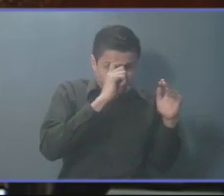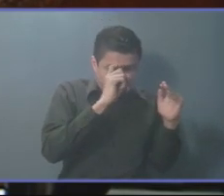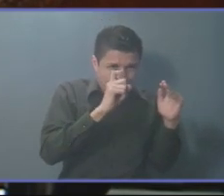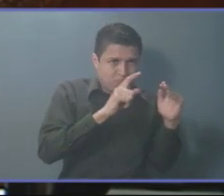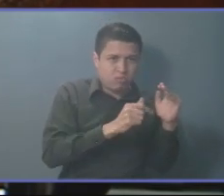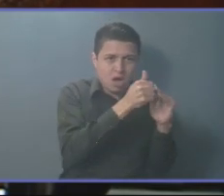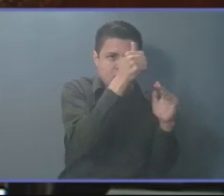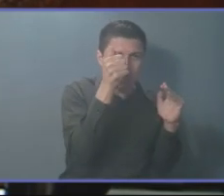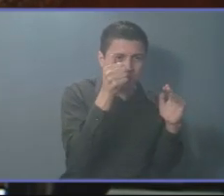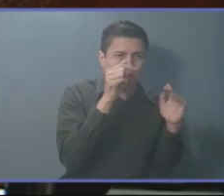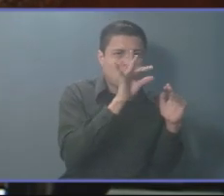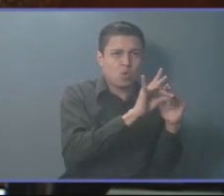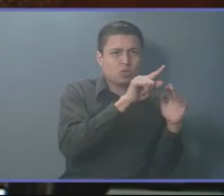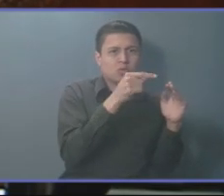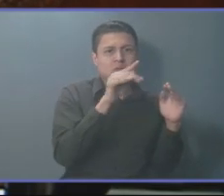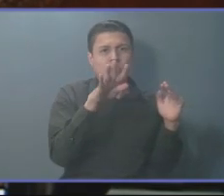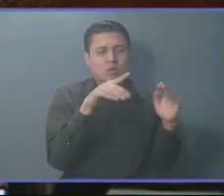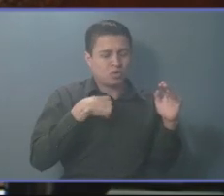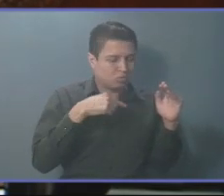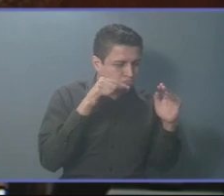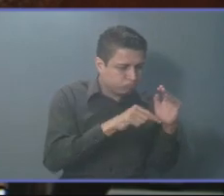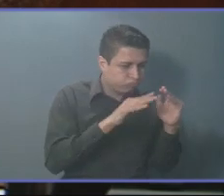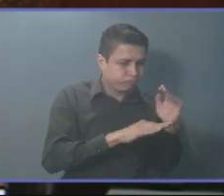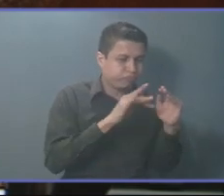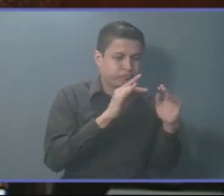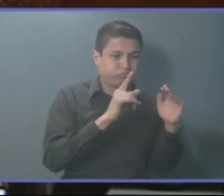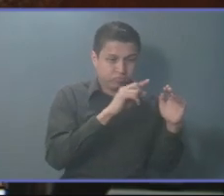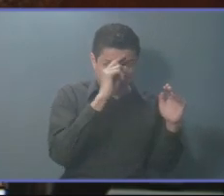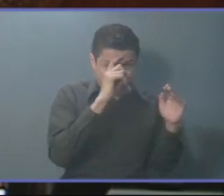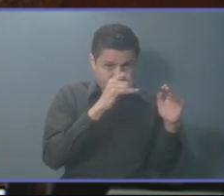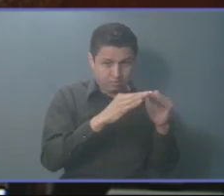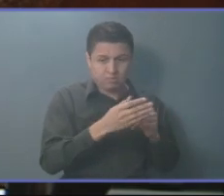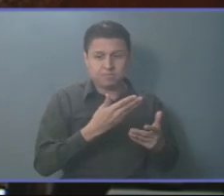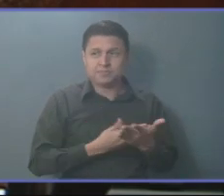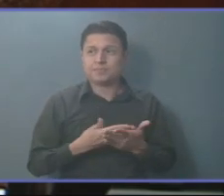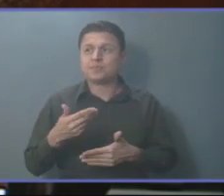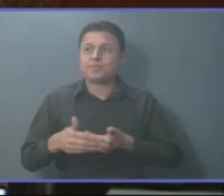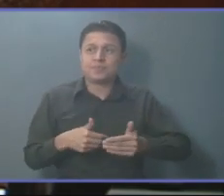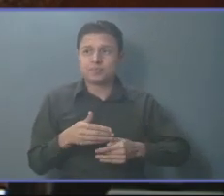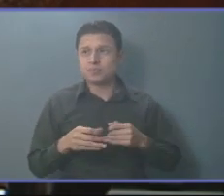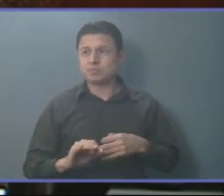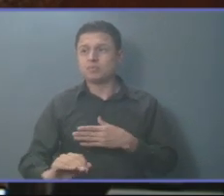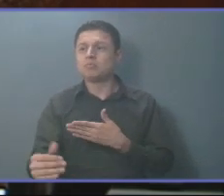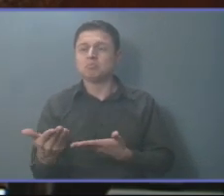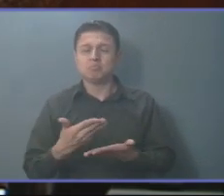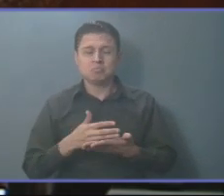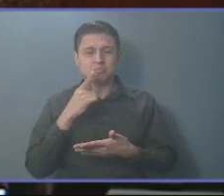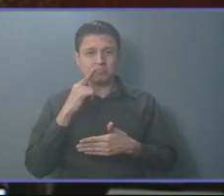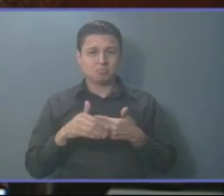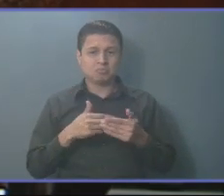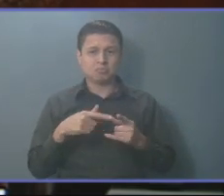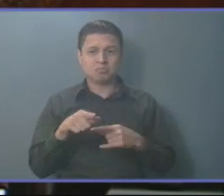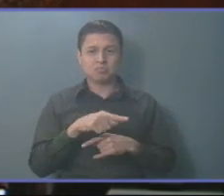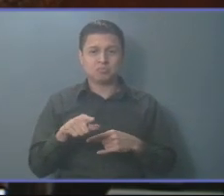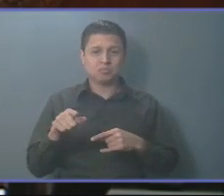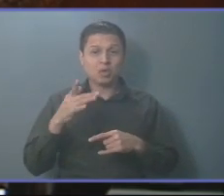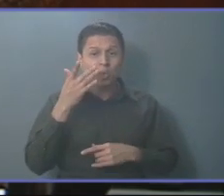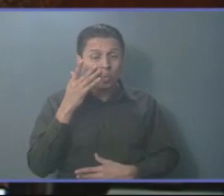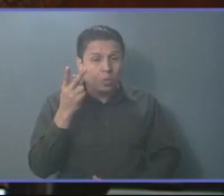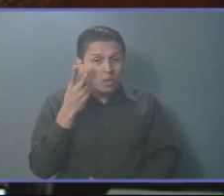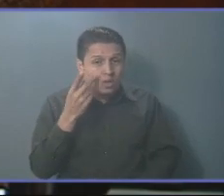trabajo, jornadas y horarios de trabajo ajustables, prioritariamente a dar cumplimiento a las medidas de prevención de los